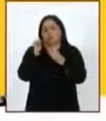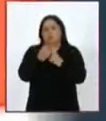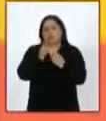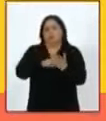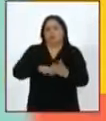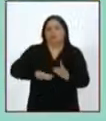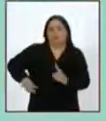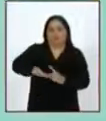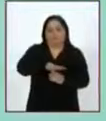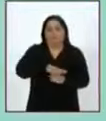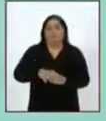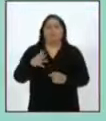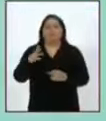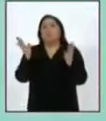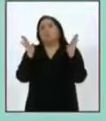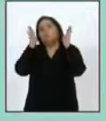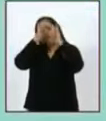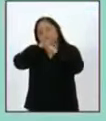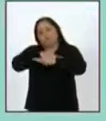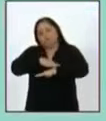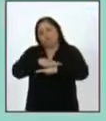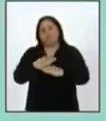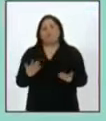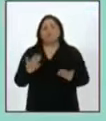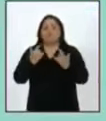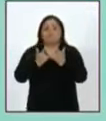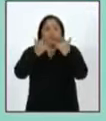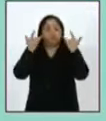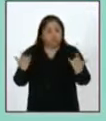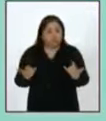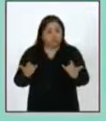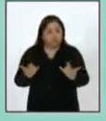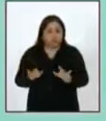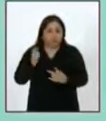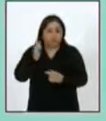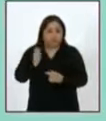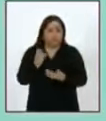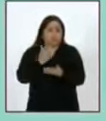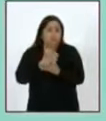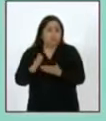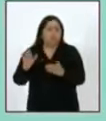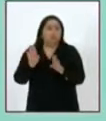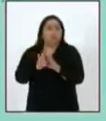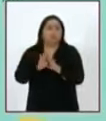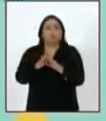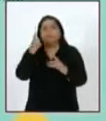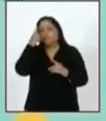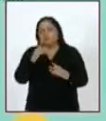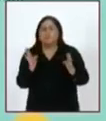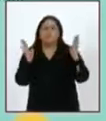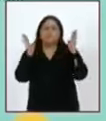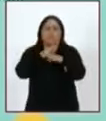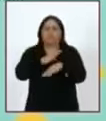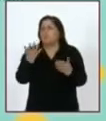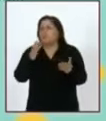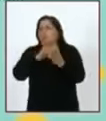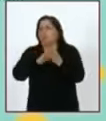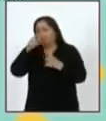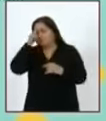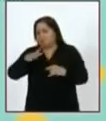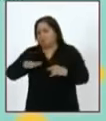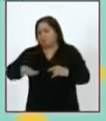conjunto. Entretenimiento. Las historietas son además un medio de entretenimiento, ya sea para un